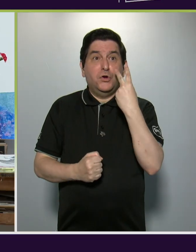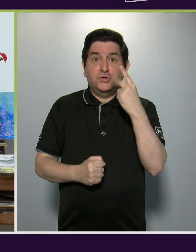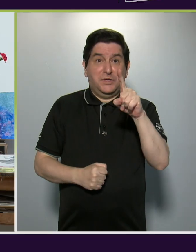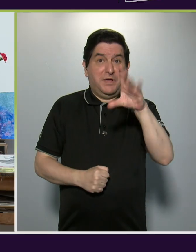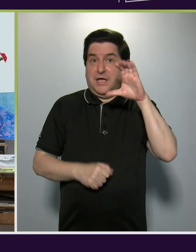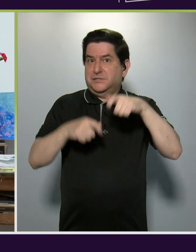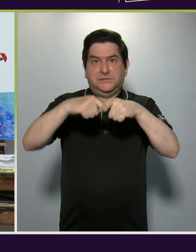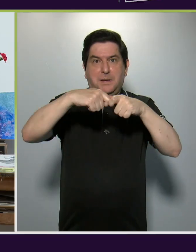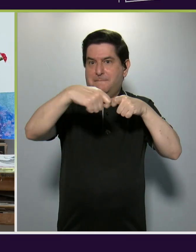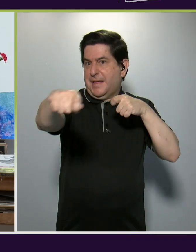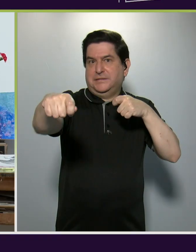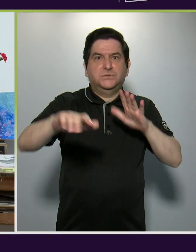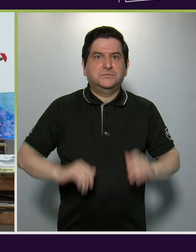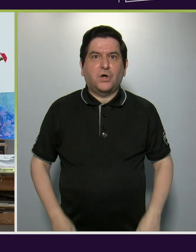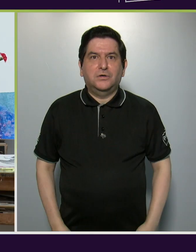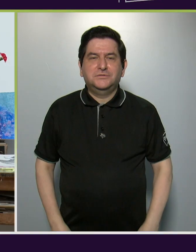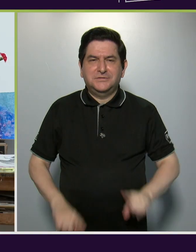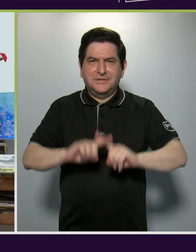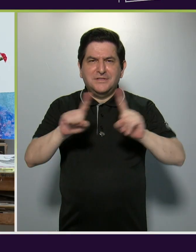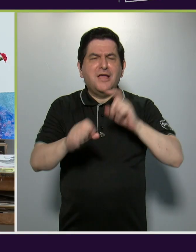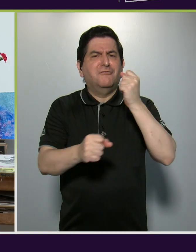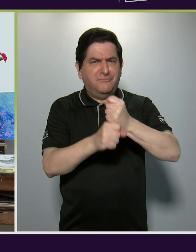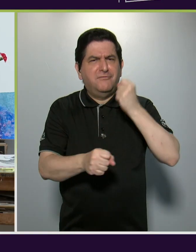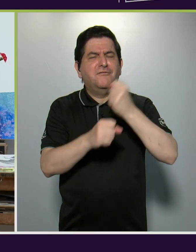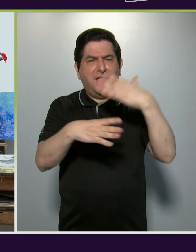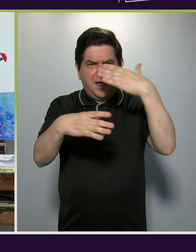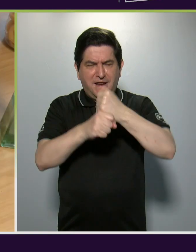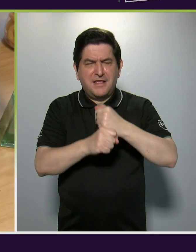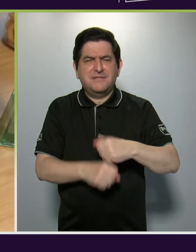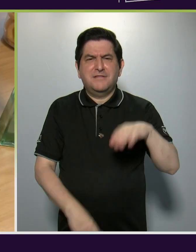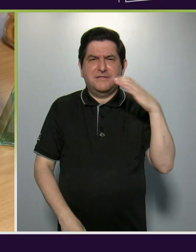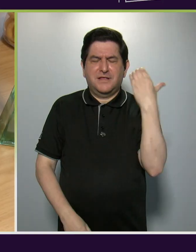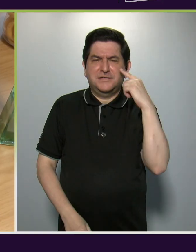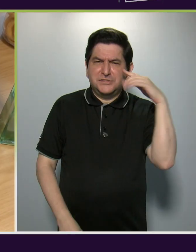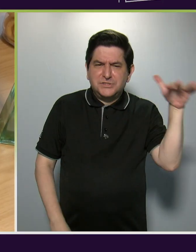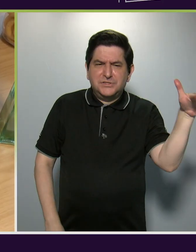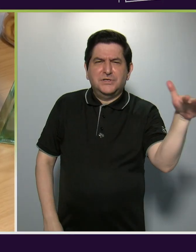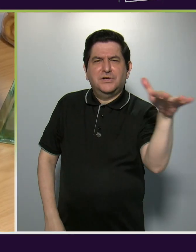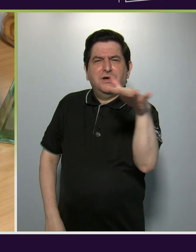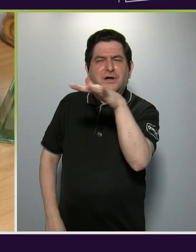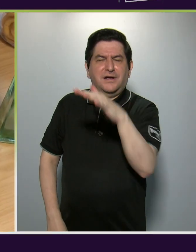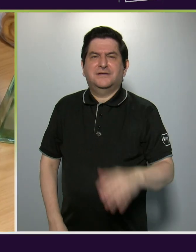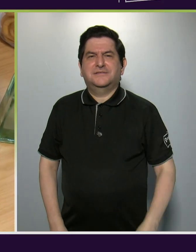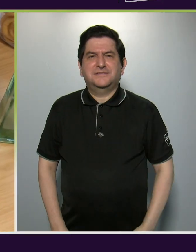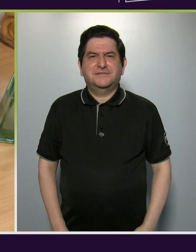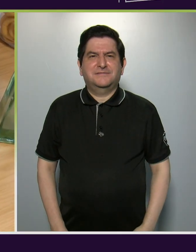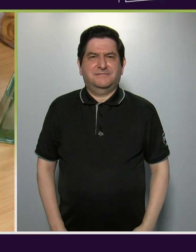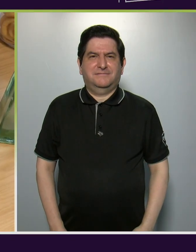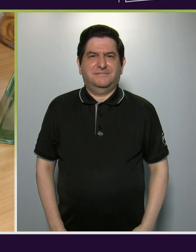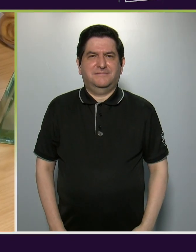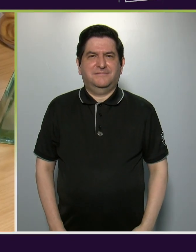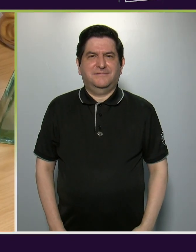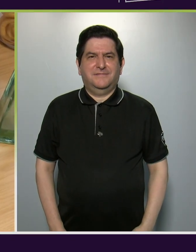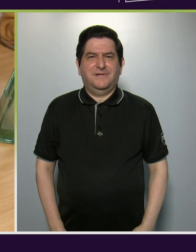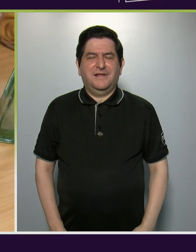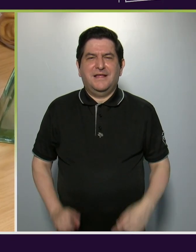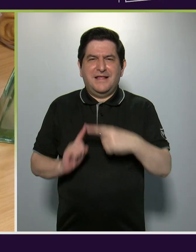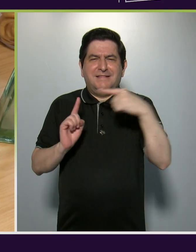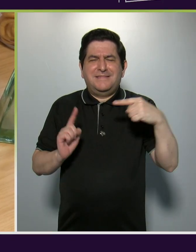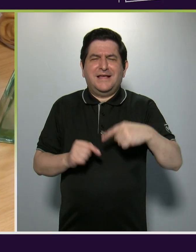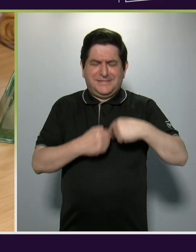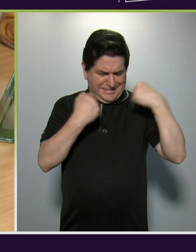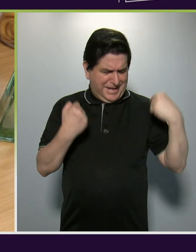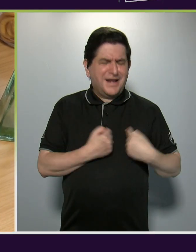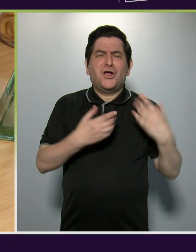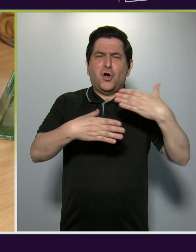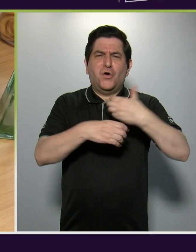metros. Entonces hice una serie de trabajos de Cartago, paisajes, que también me nacieron del puro corazón.